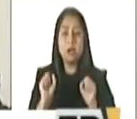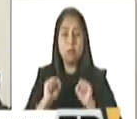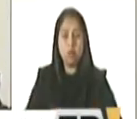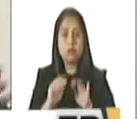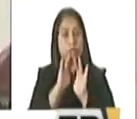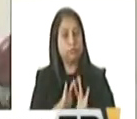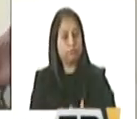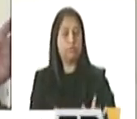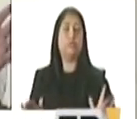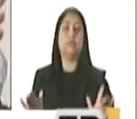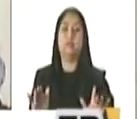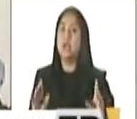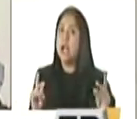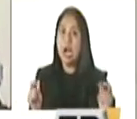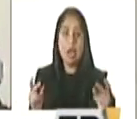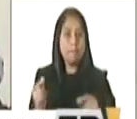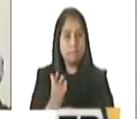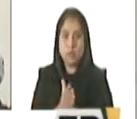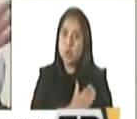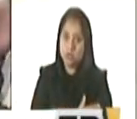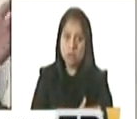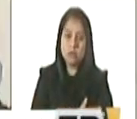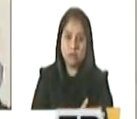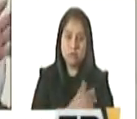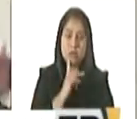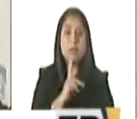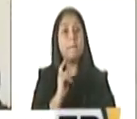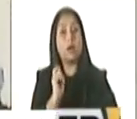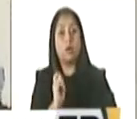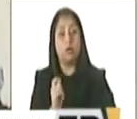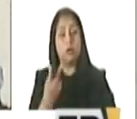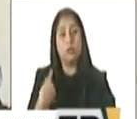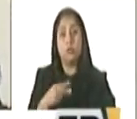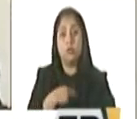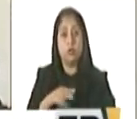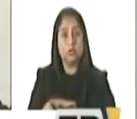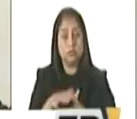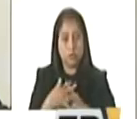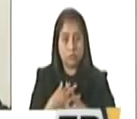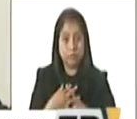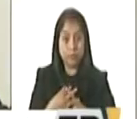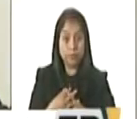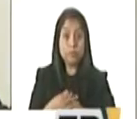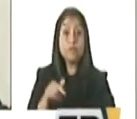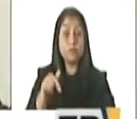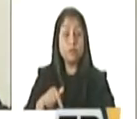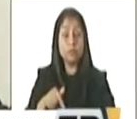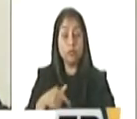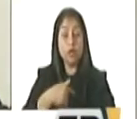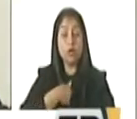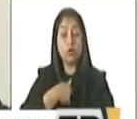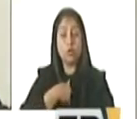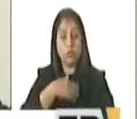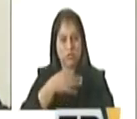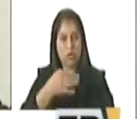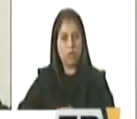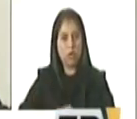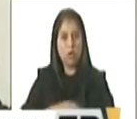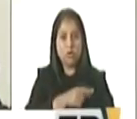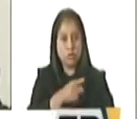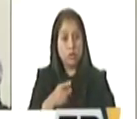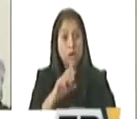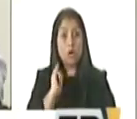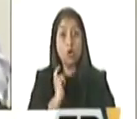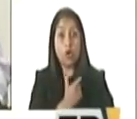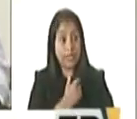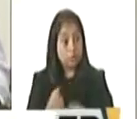recuperarnos cuanto antes y podamos mejorar nuestra situación. De una cosa estoy seguro, si el Congreso nos